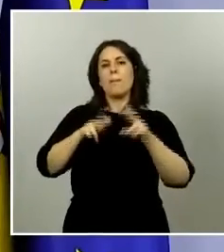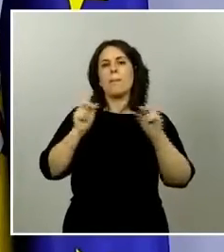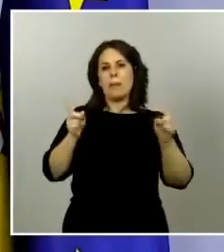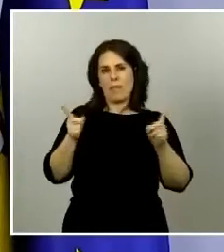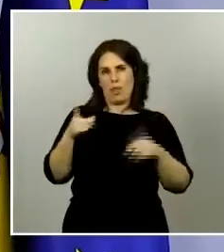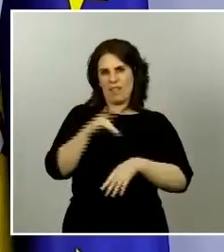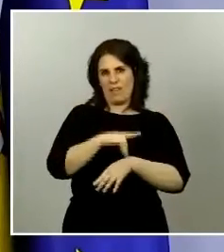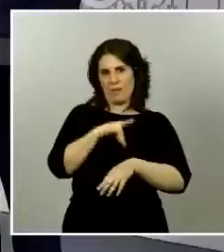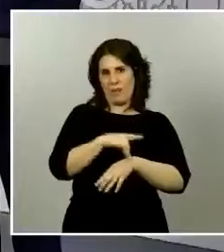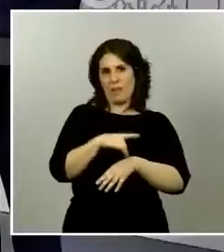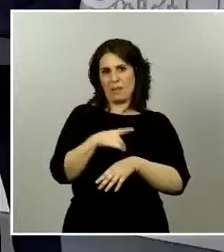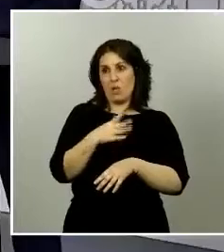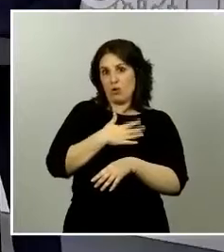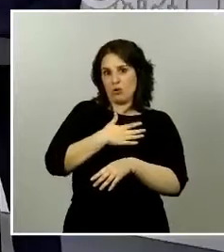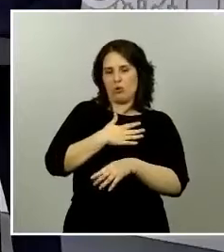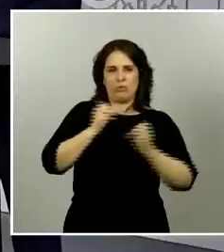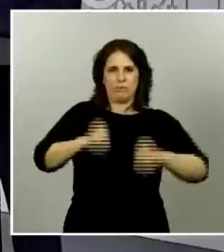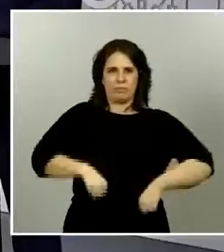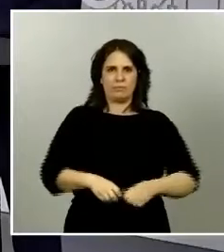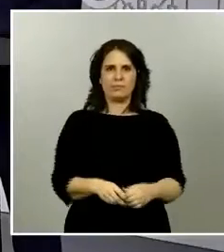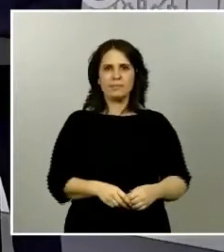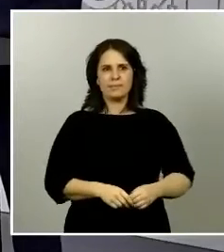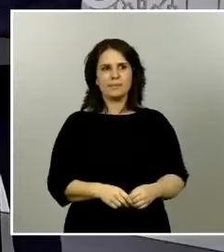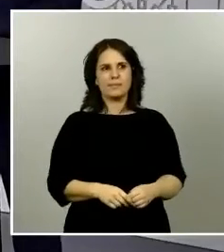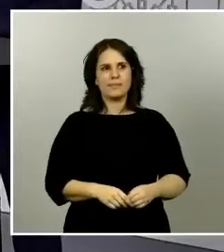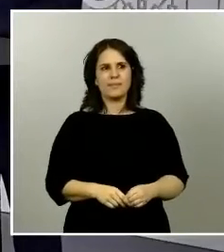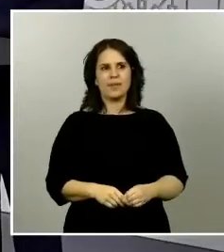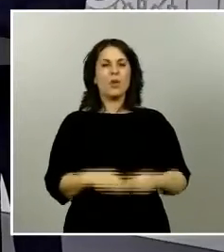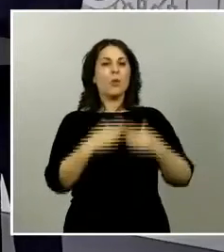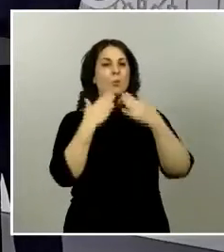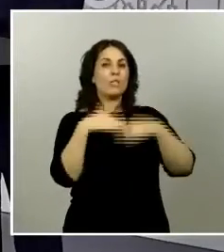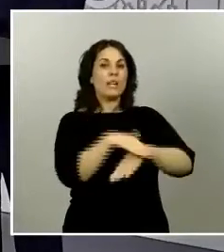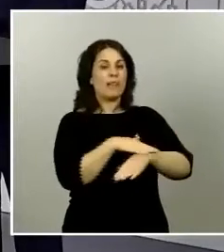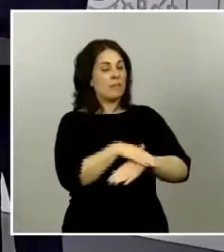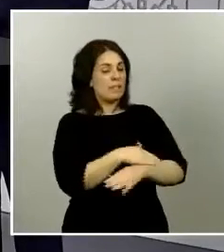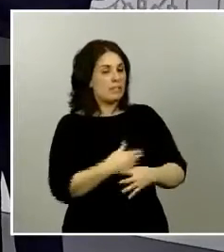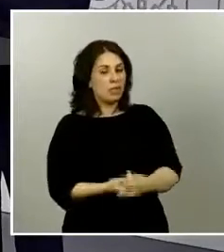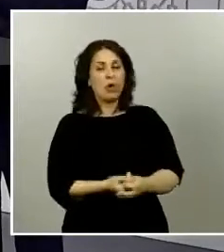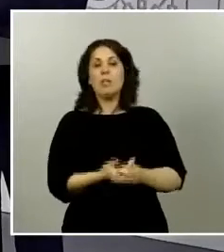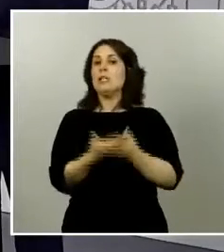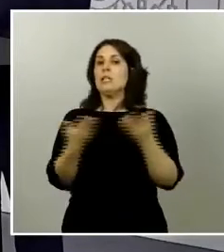para la Protección y Prevención de Enfermedades, cosa que nosotros suscribimos.